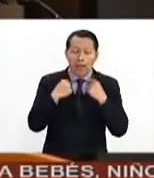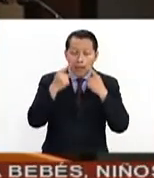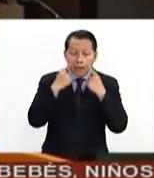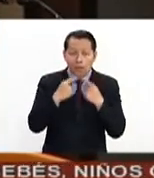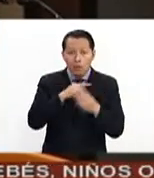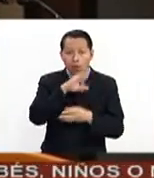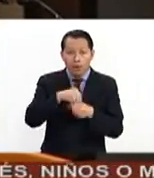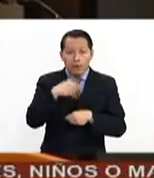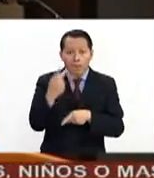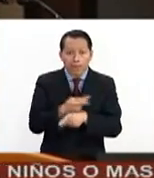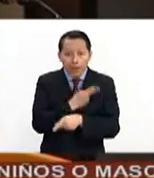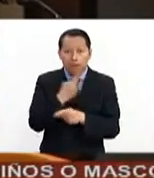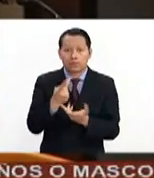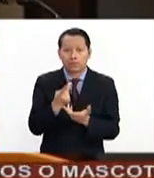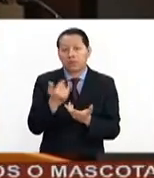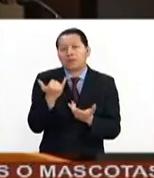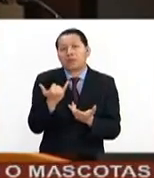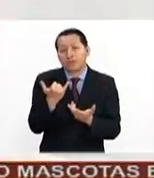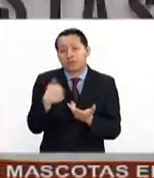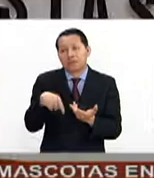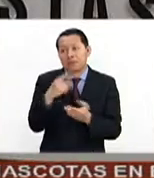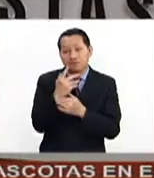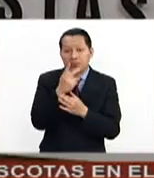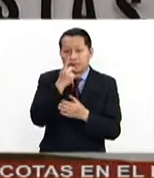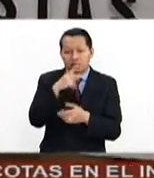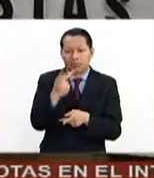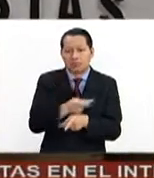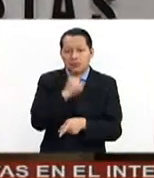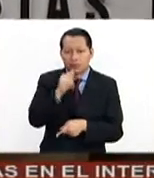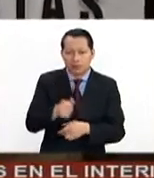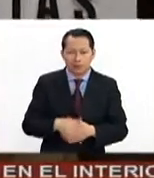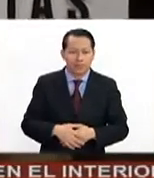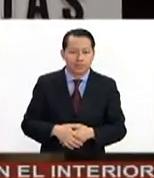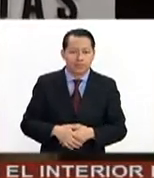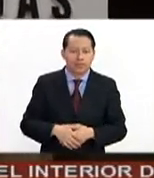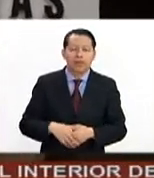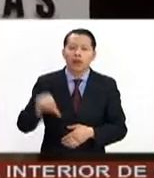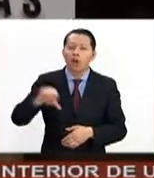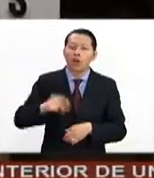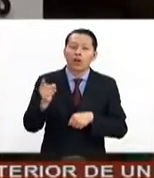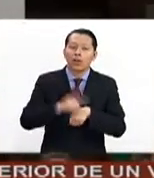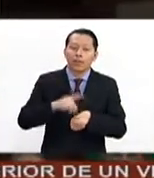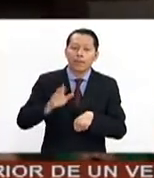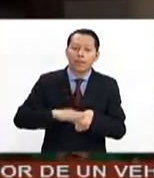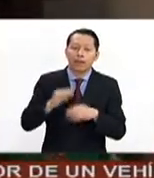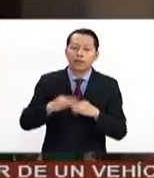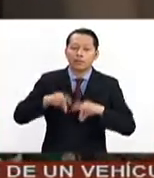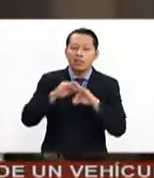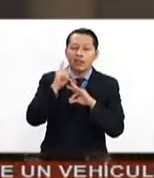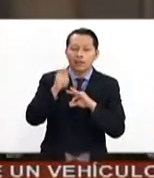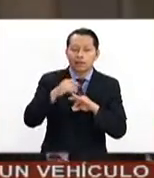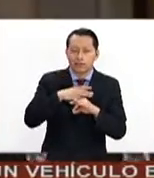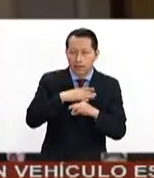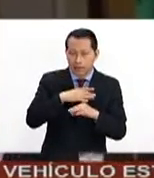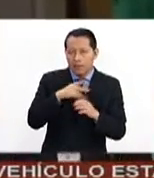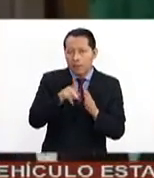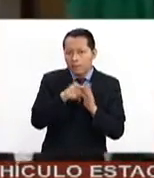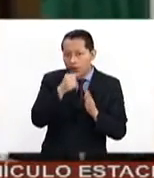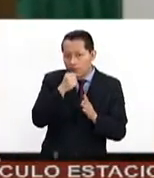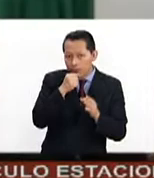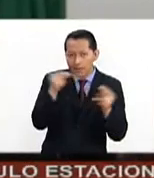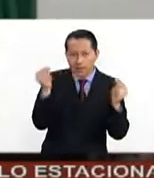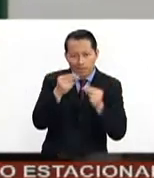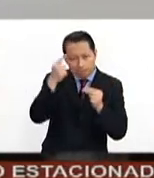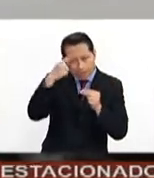pasa y no pasa nada. En este sentido, destacaron que hoy, más que nunca, el periodismo es necesario para evitar